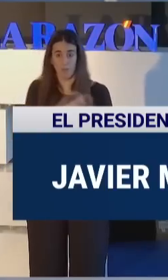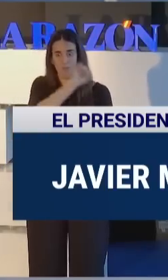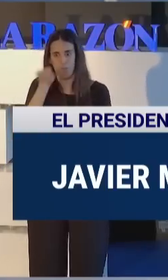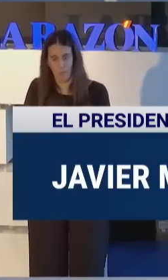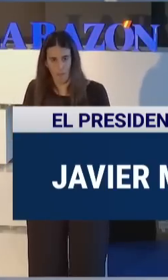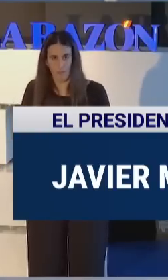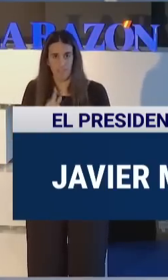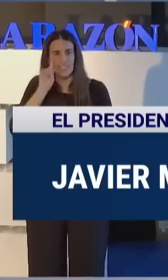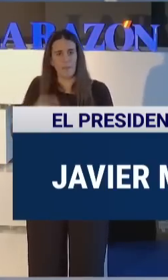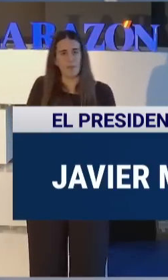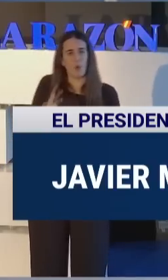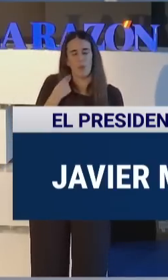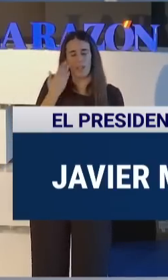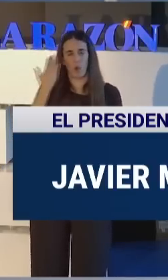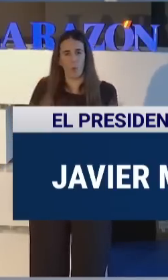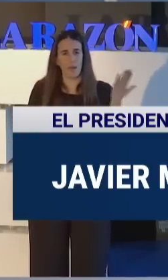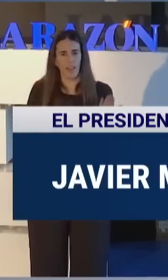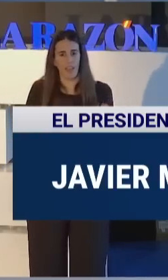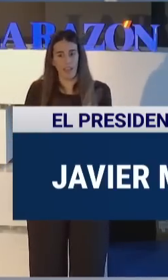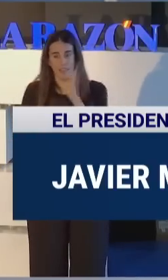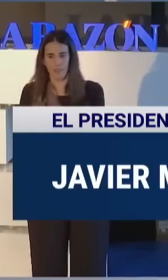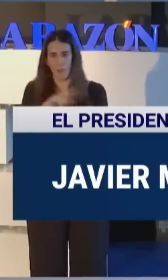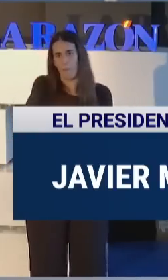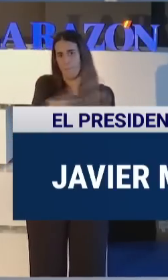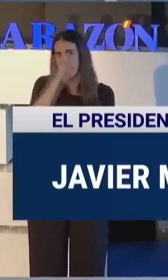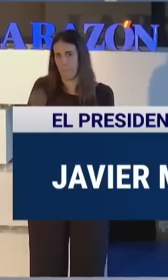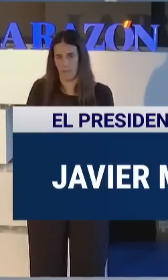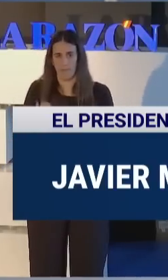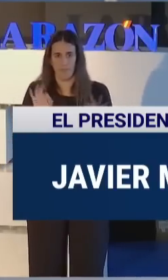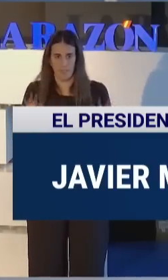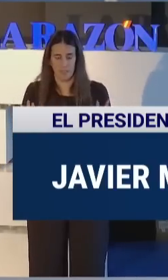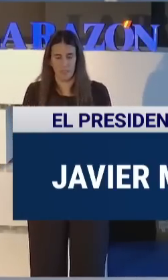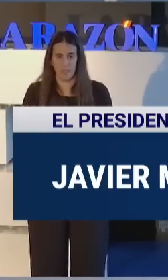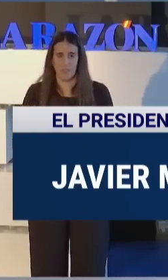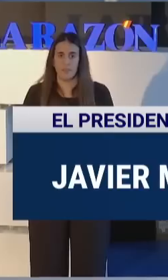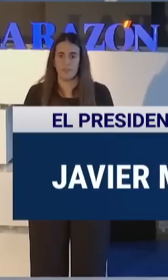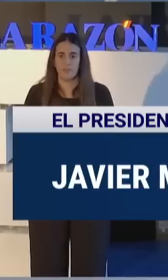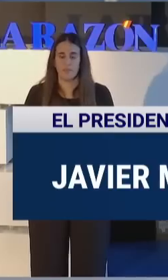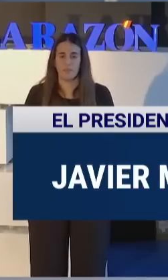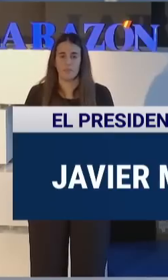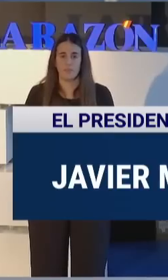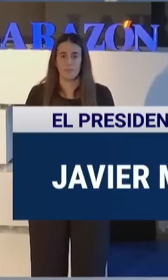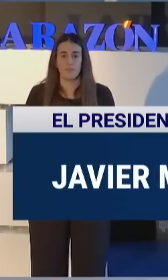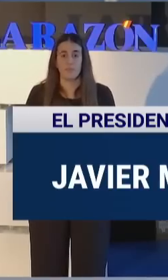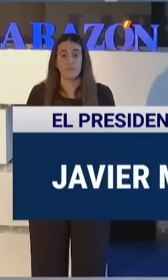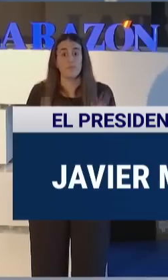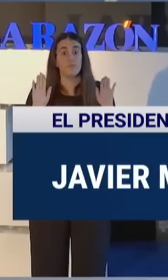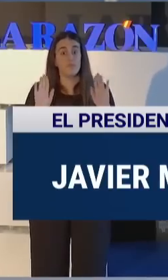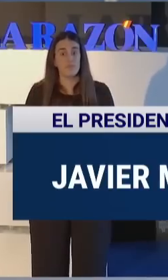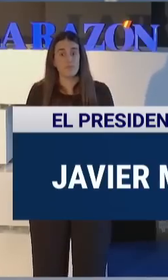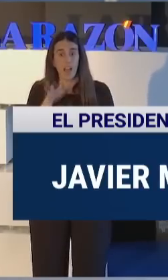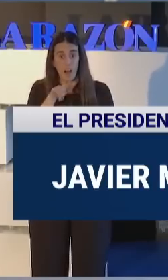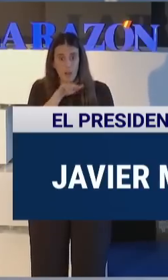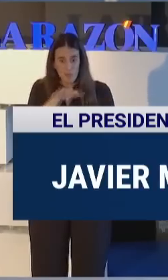a la inflación, porque como ajustan por inflación rezagada y la inflación a la baja, por lo tanto está también